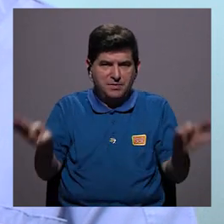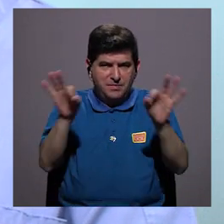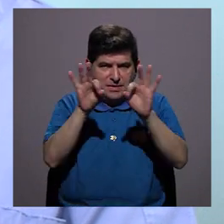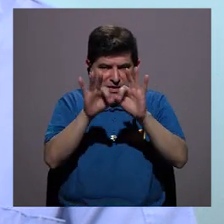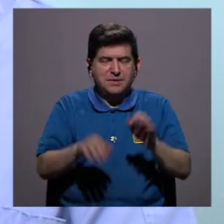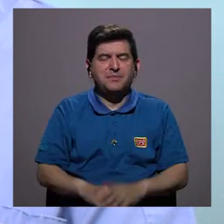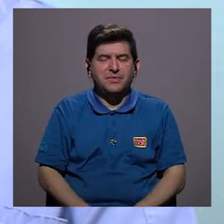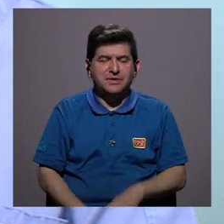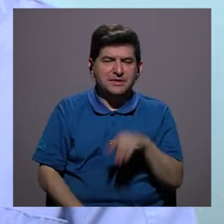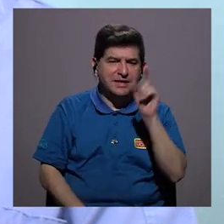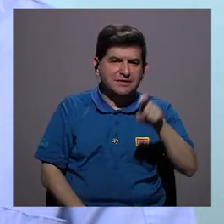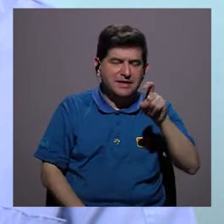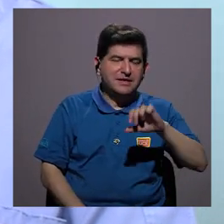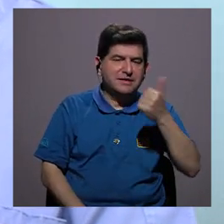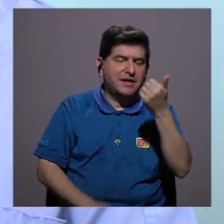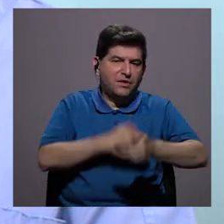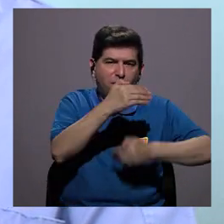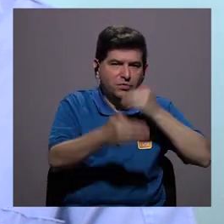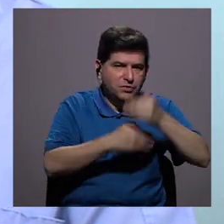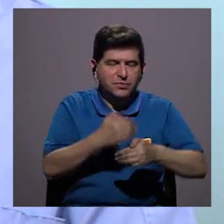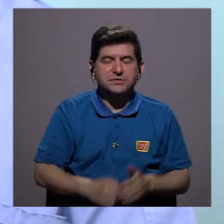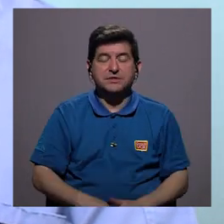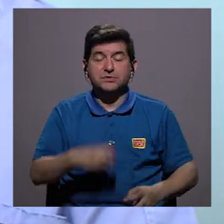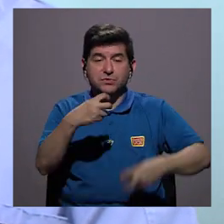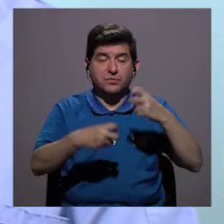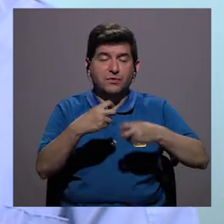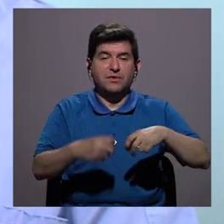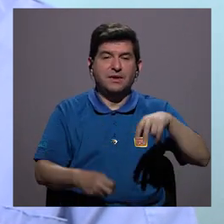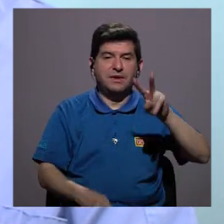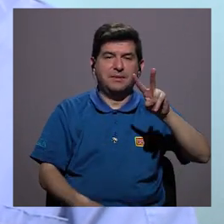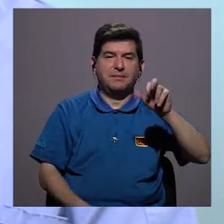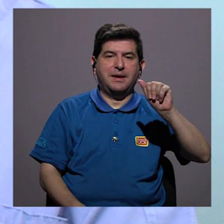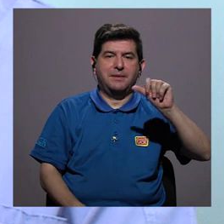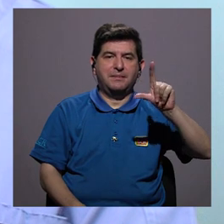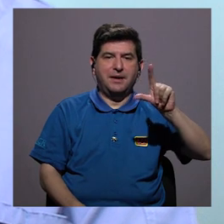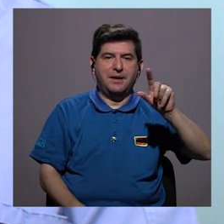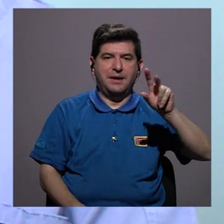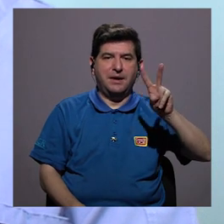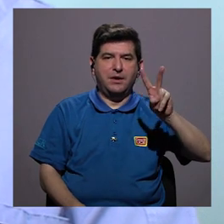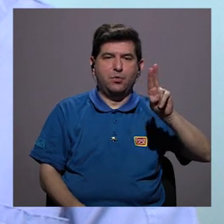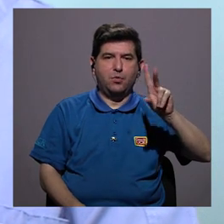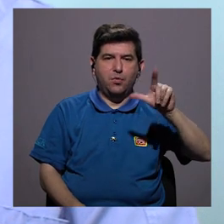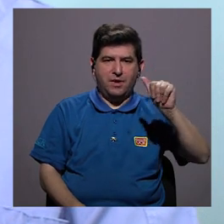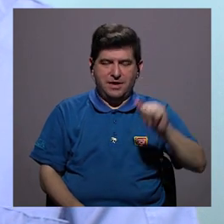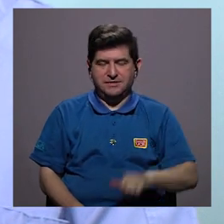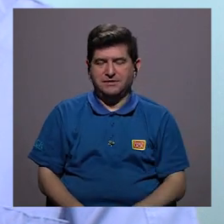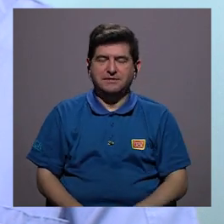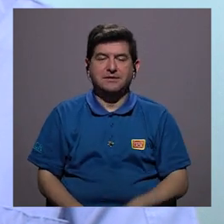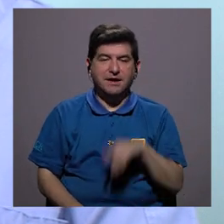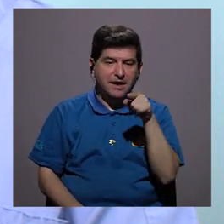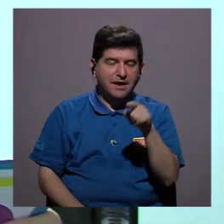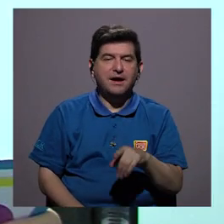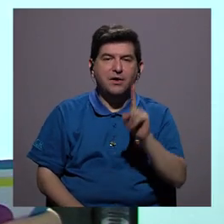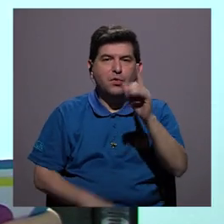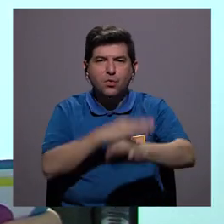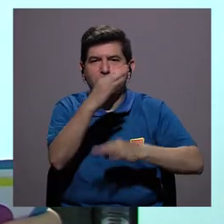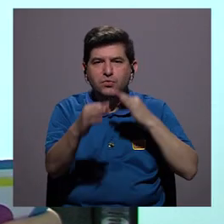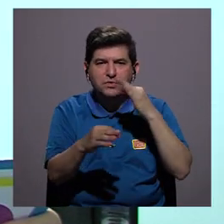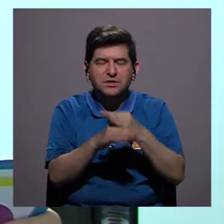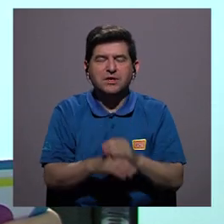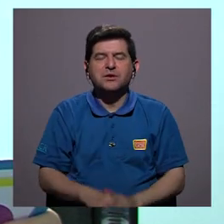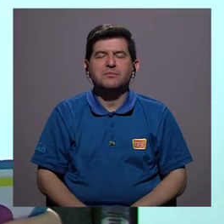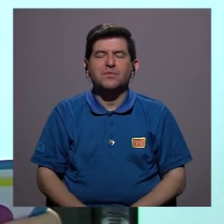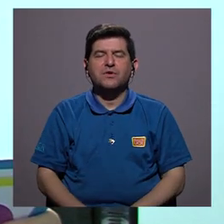importante de las válvulas que requiera de algún otro procedimiento. De eso hay varios. Desde la ablación, que se llama así,